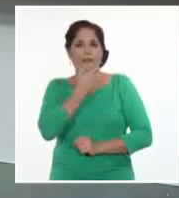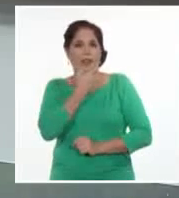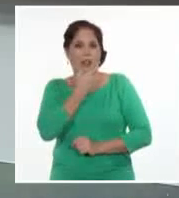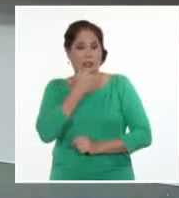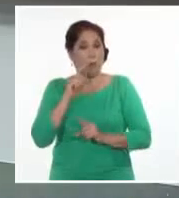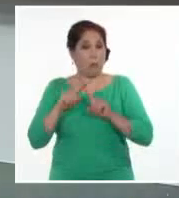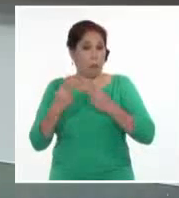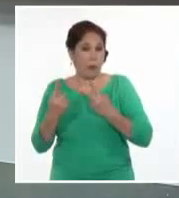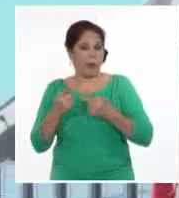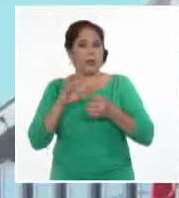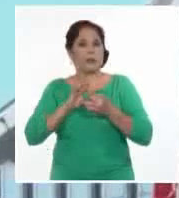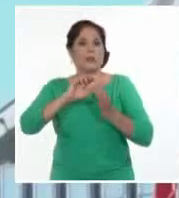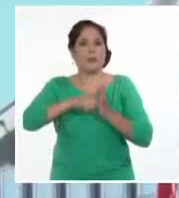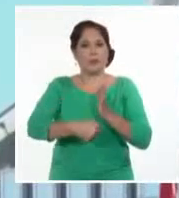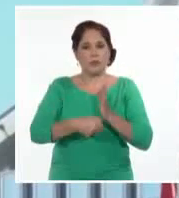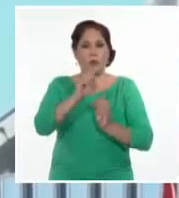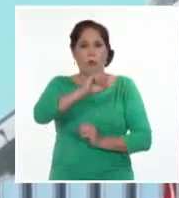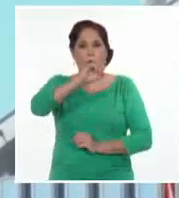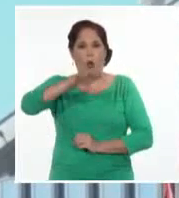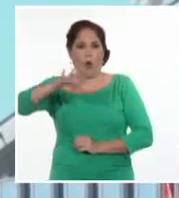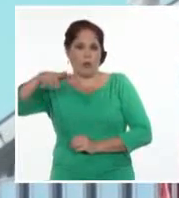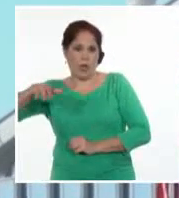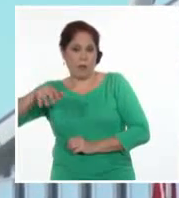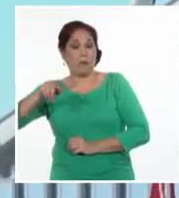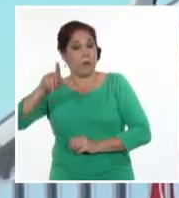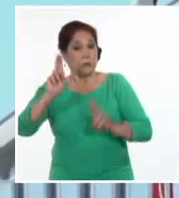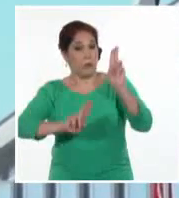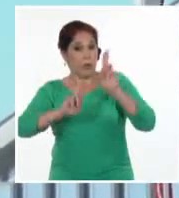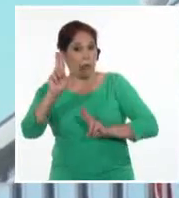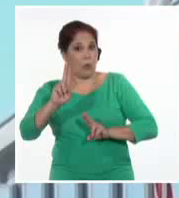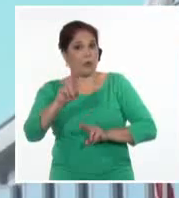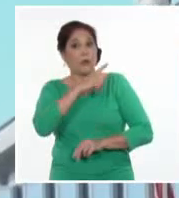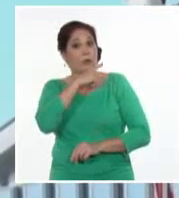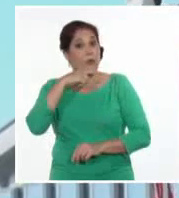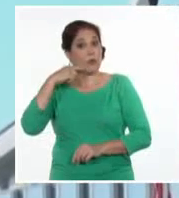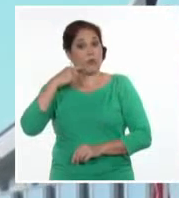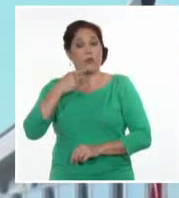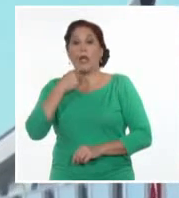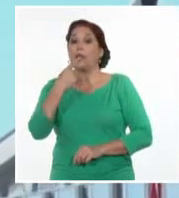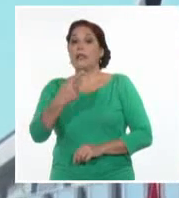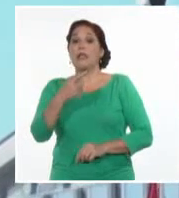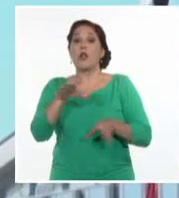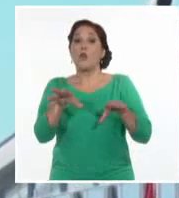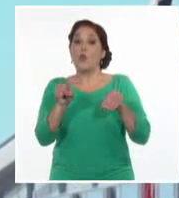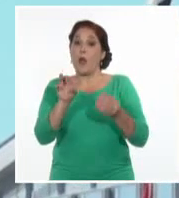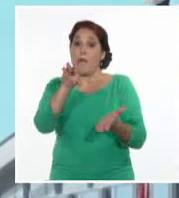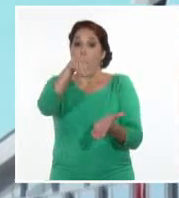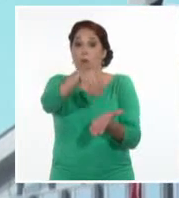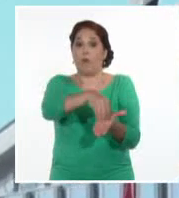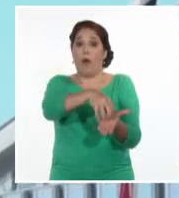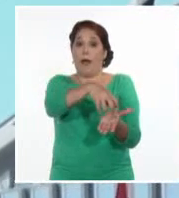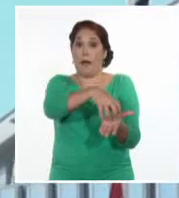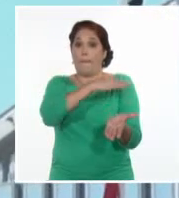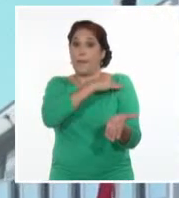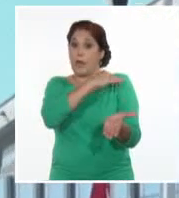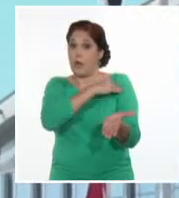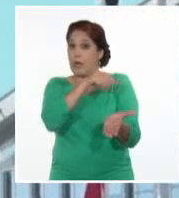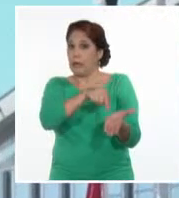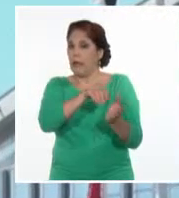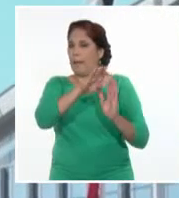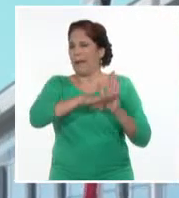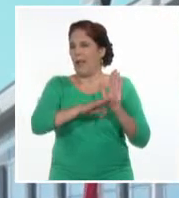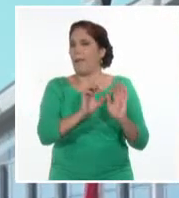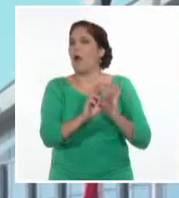del Atlántico Norte. Putin afirmó que Moscú creará un nuevo distrito militar en el noroeste de Rusia como una medida de